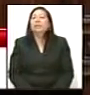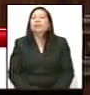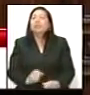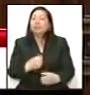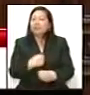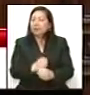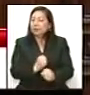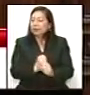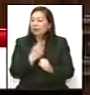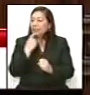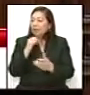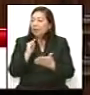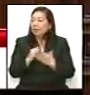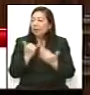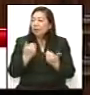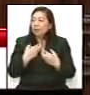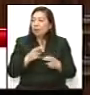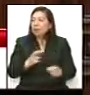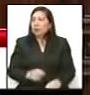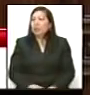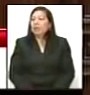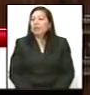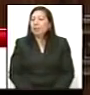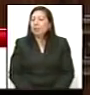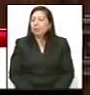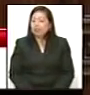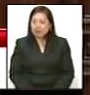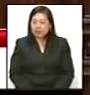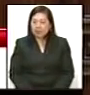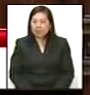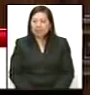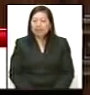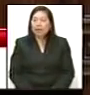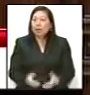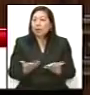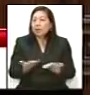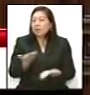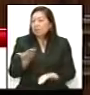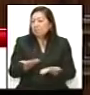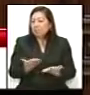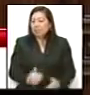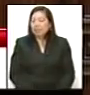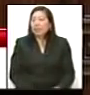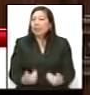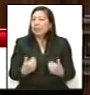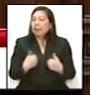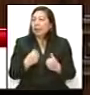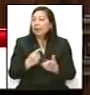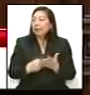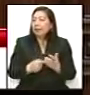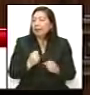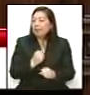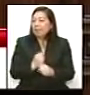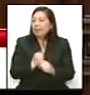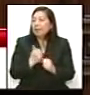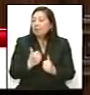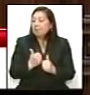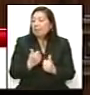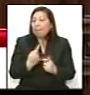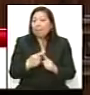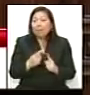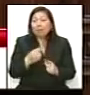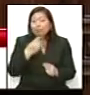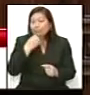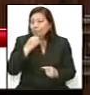obras para estos servicios públicos. Y entonces la cosa más o menos tendía a funcionar bien, aunque en Honduras, la